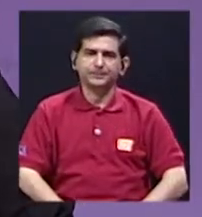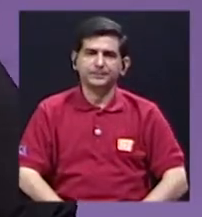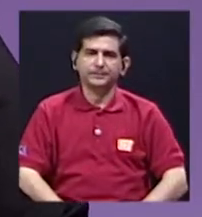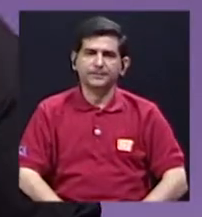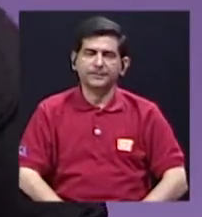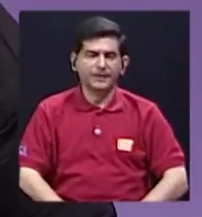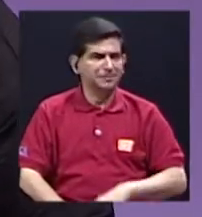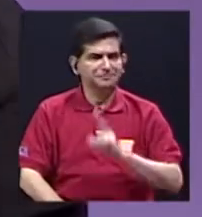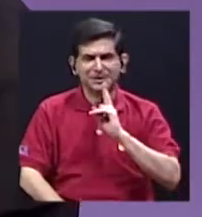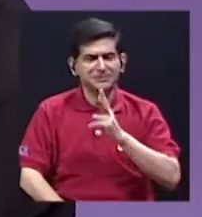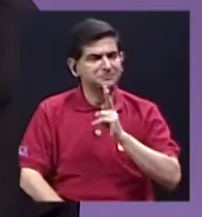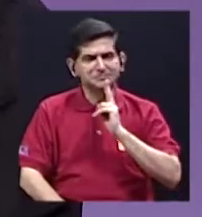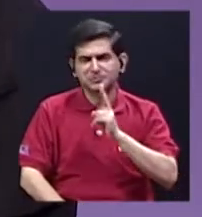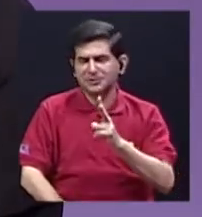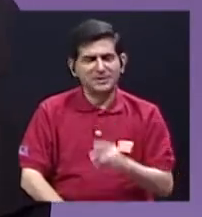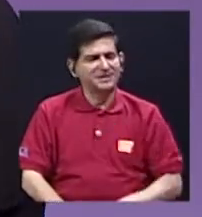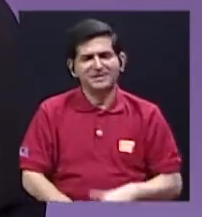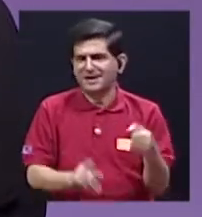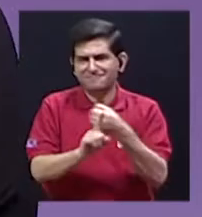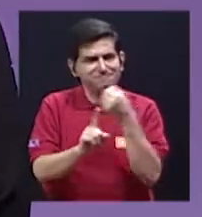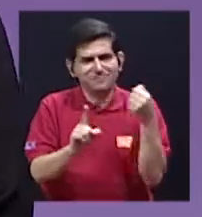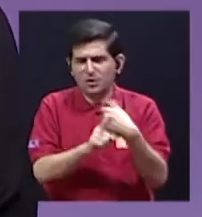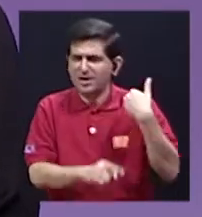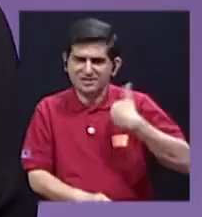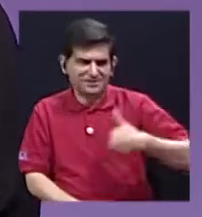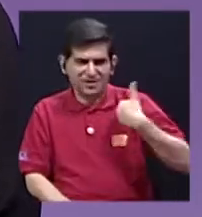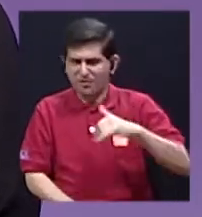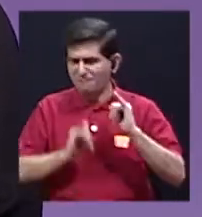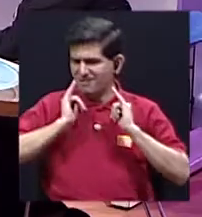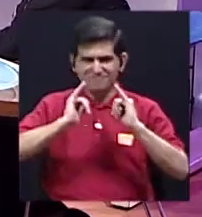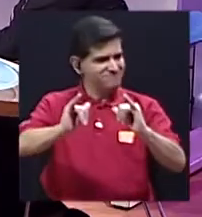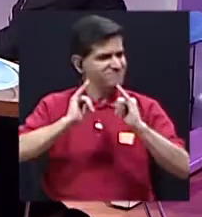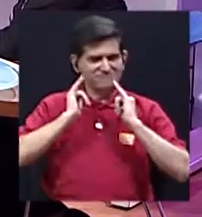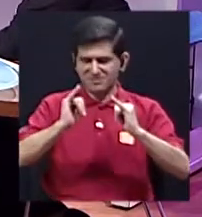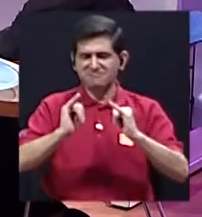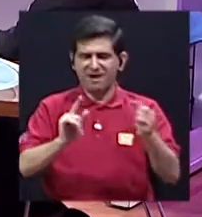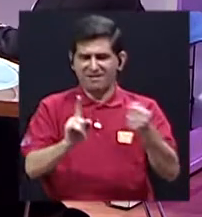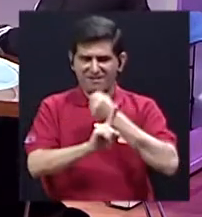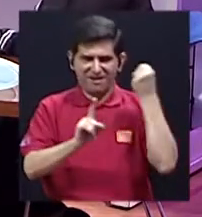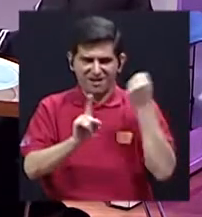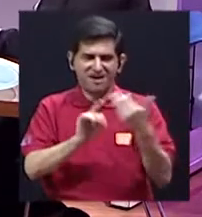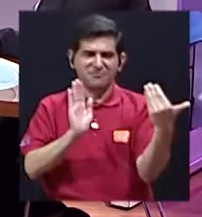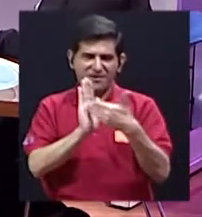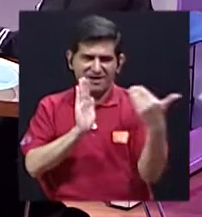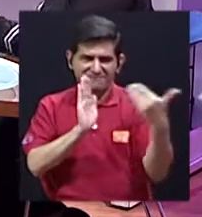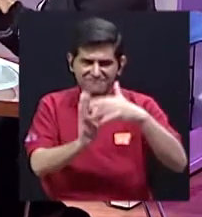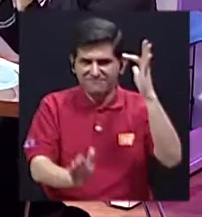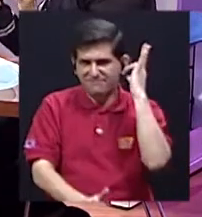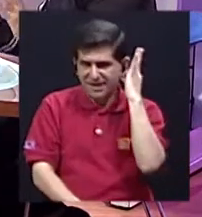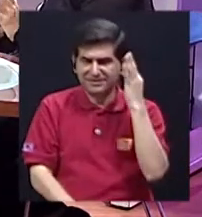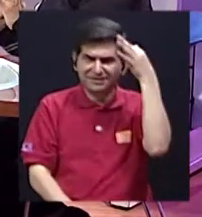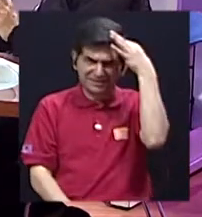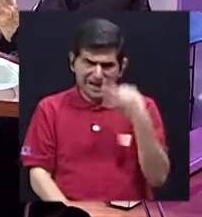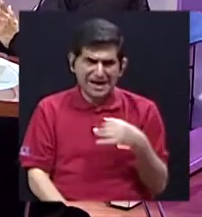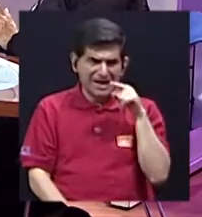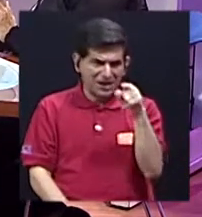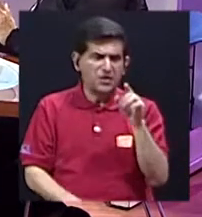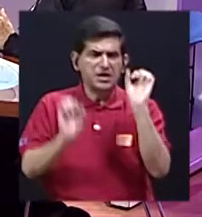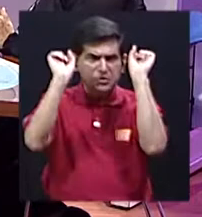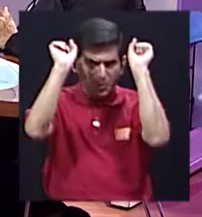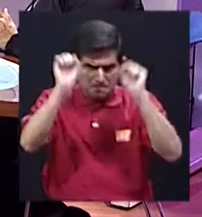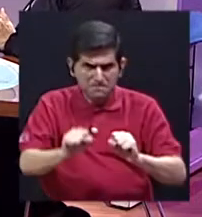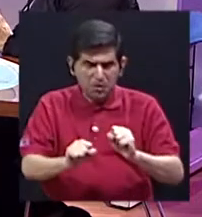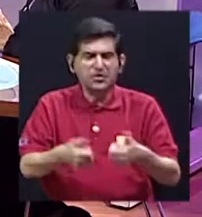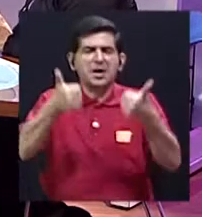no es cierto que la violencia que sufren los hombres es igual a la violencia que sufren las mujeres creo que en eso podemos llegar